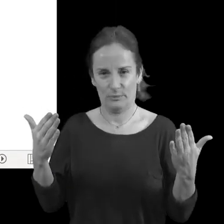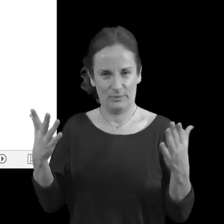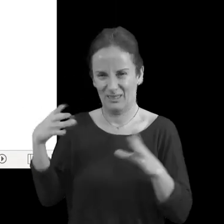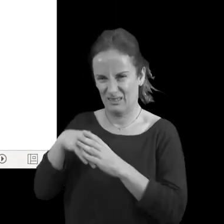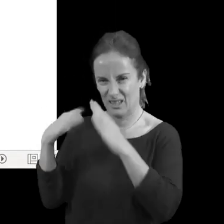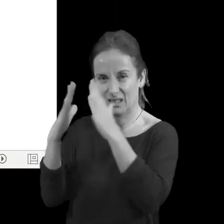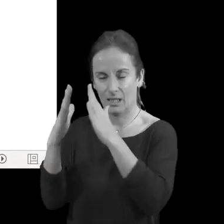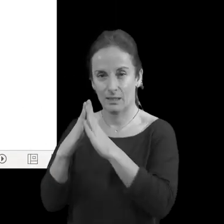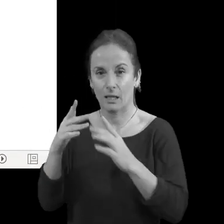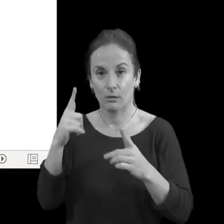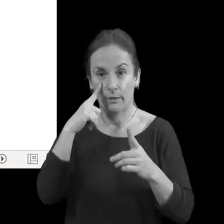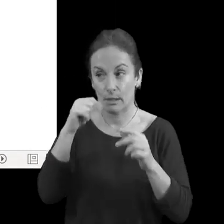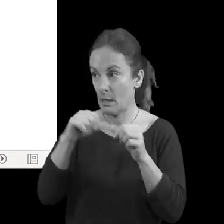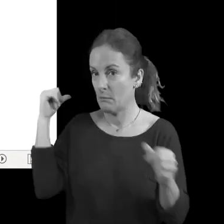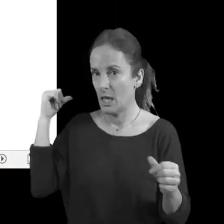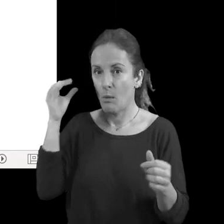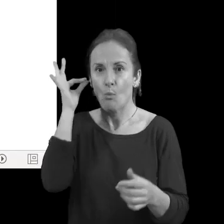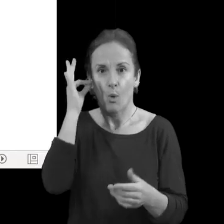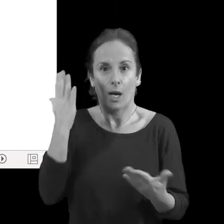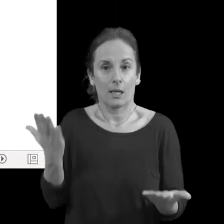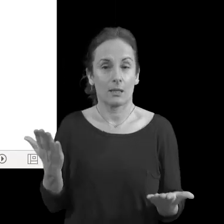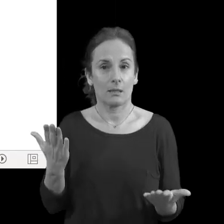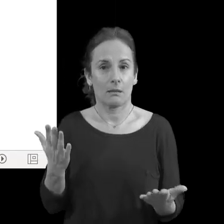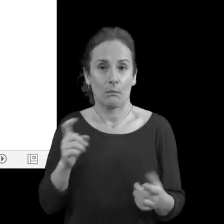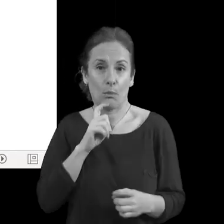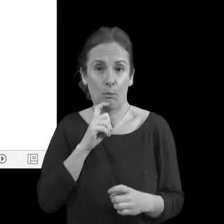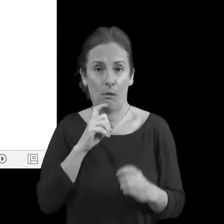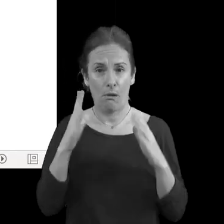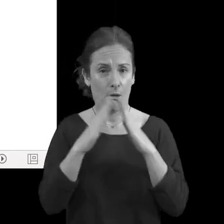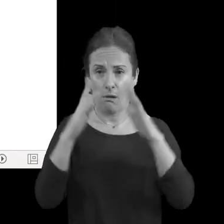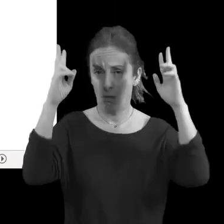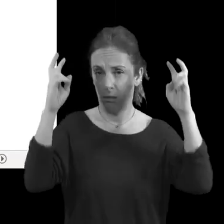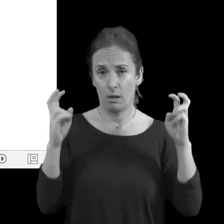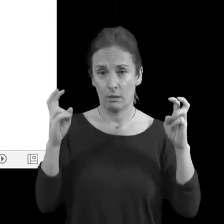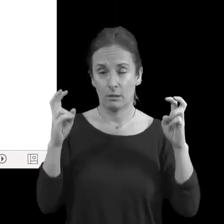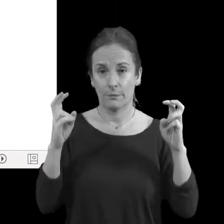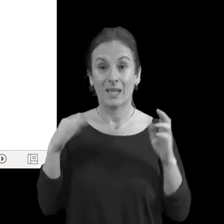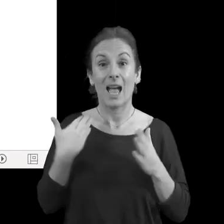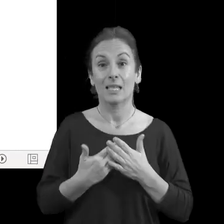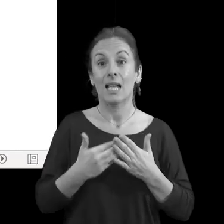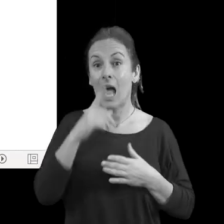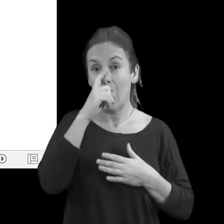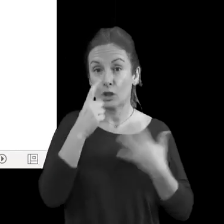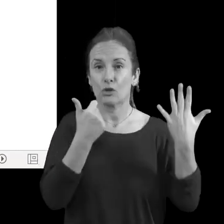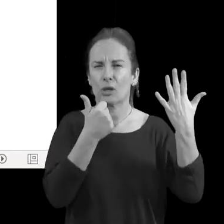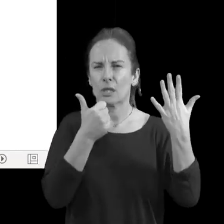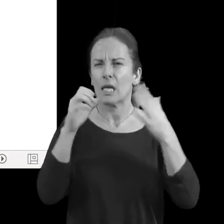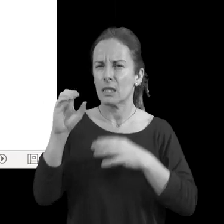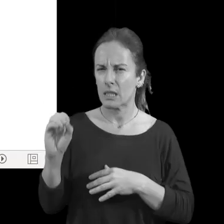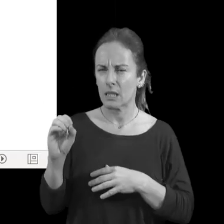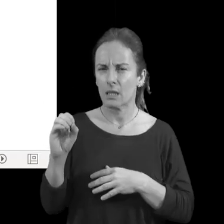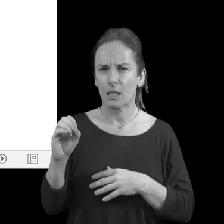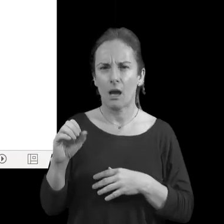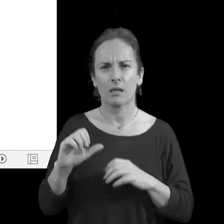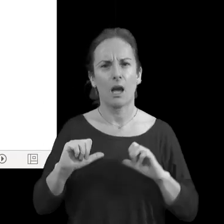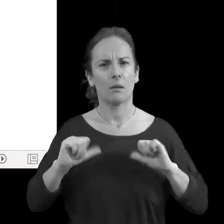nuestra como mujeres, ¿no? Así en general, y pensar, por ejemplo, como los años 60 se empieza a hablar de, oye, lo personal es